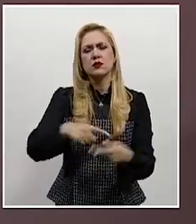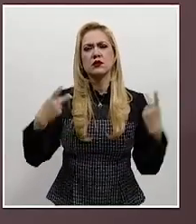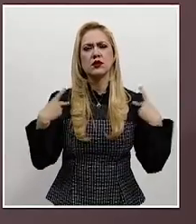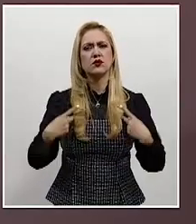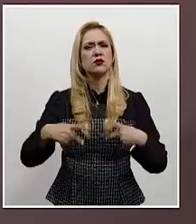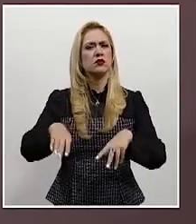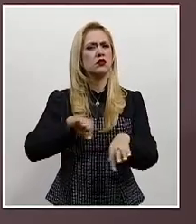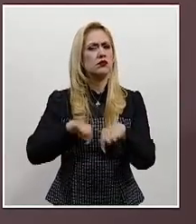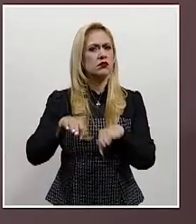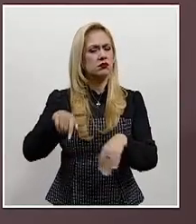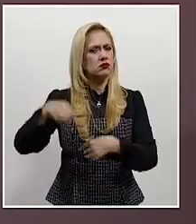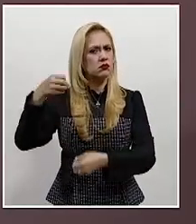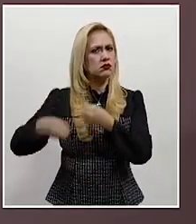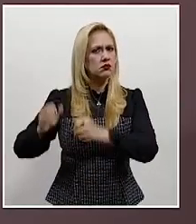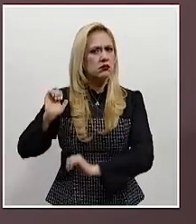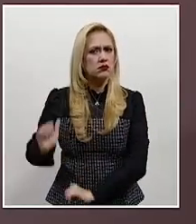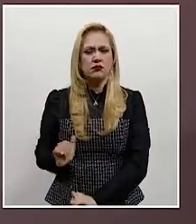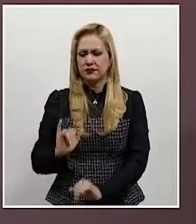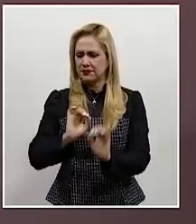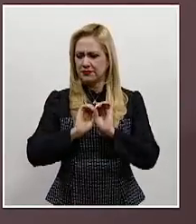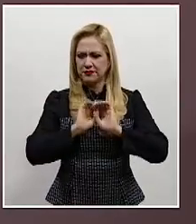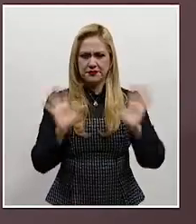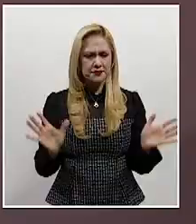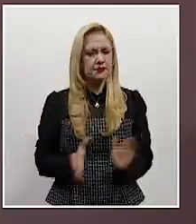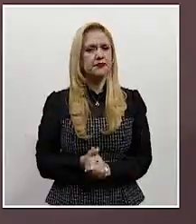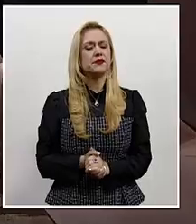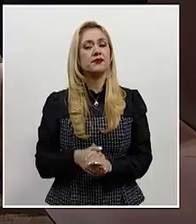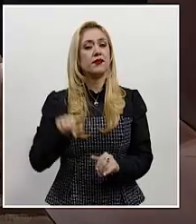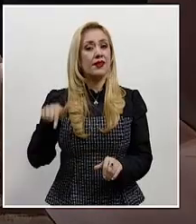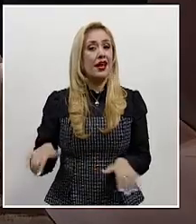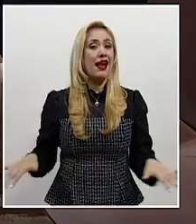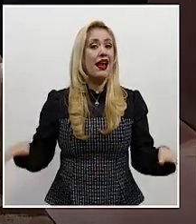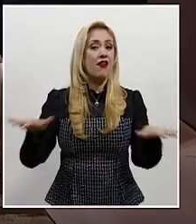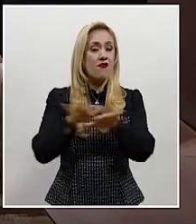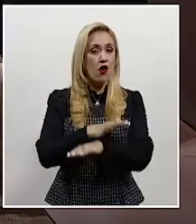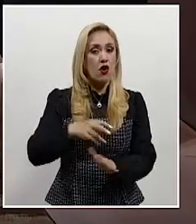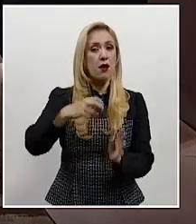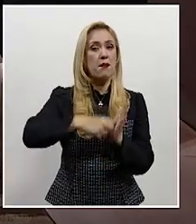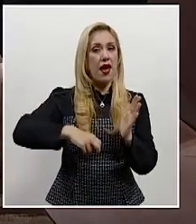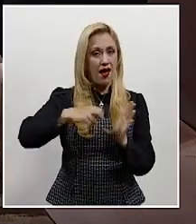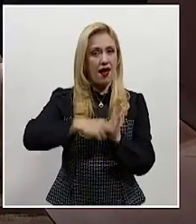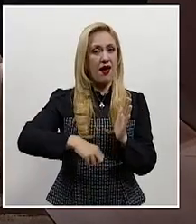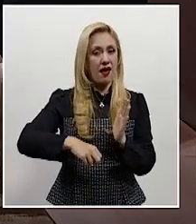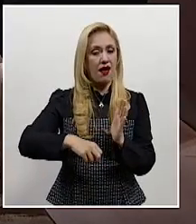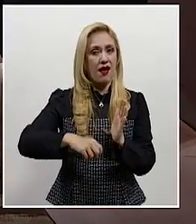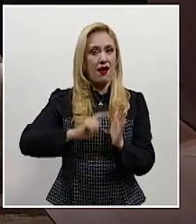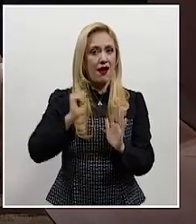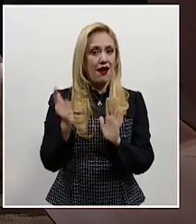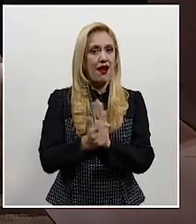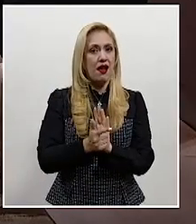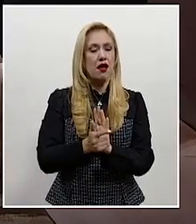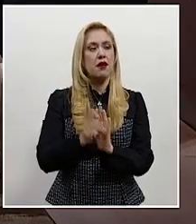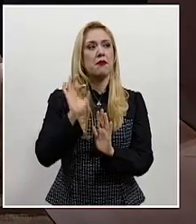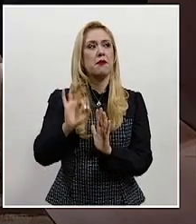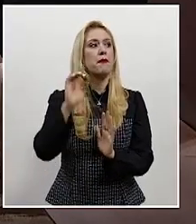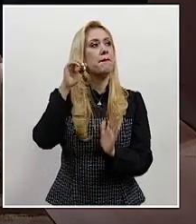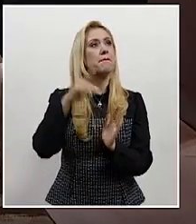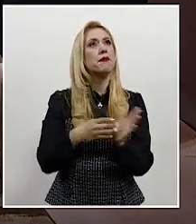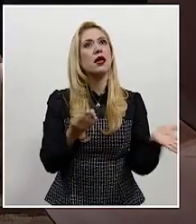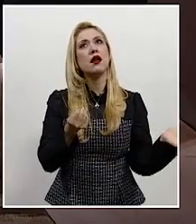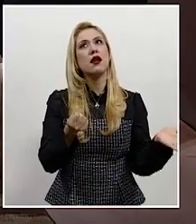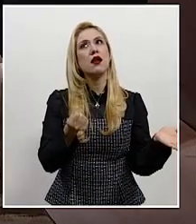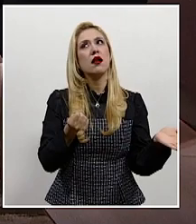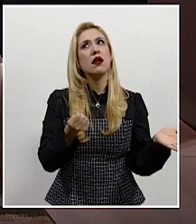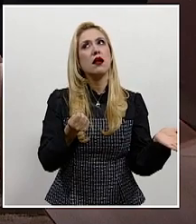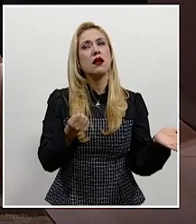ahora en sede judicial. Claro, por supuesto. Pues esta reforma que viene a brillar a partir de